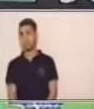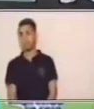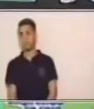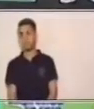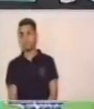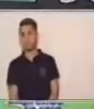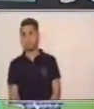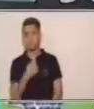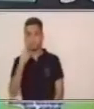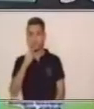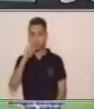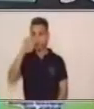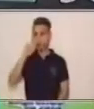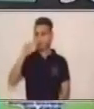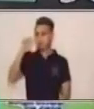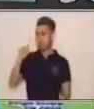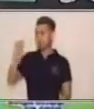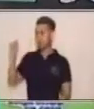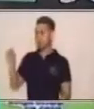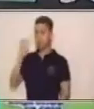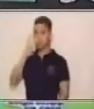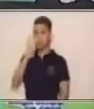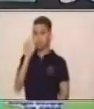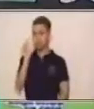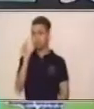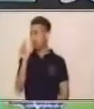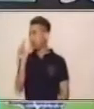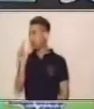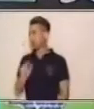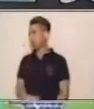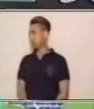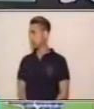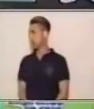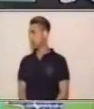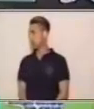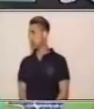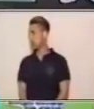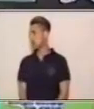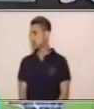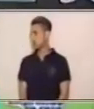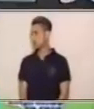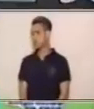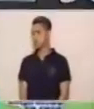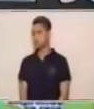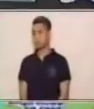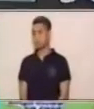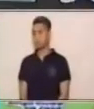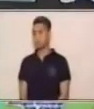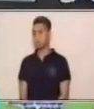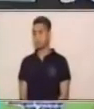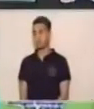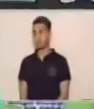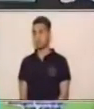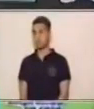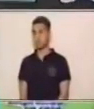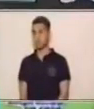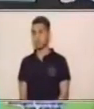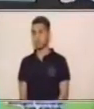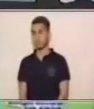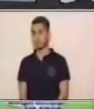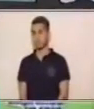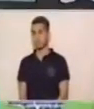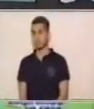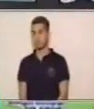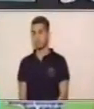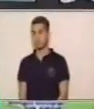Si te das cuenta, tenemos, ya formamos nuestra recta numérica. Yo sé que tú ya has hecho varias rectas